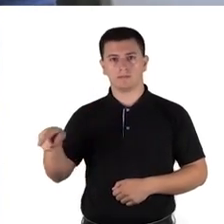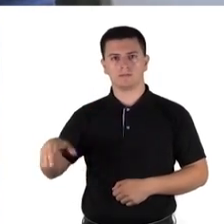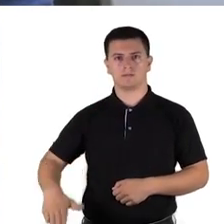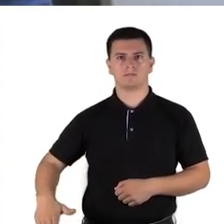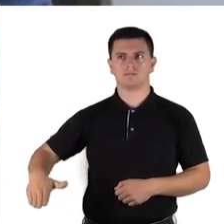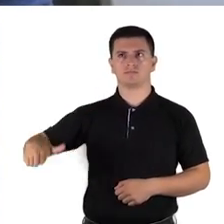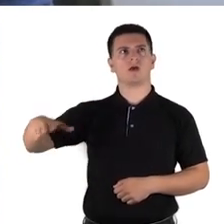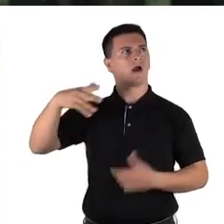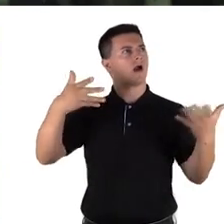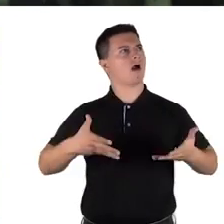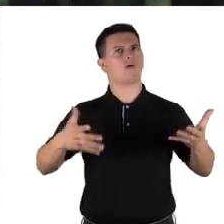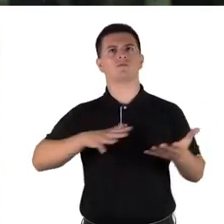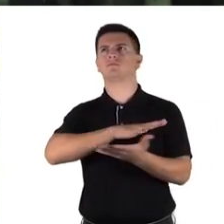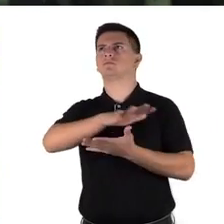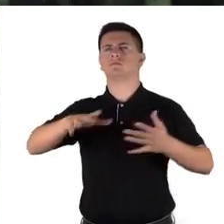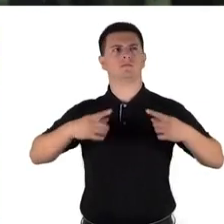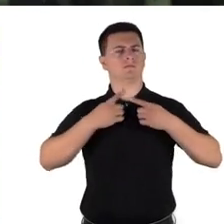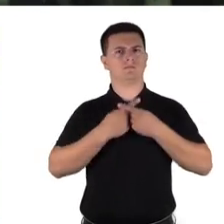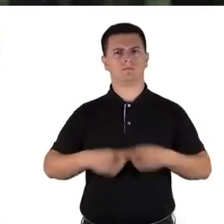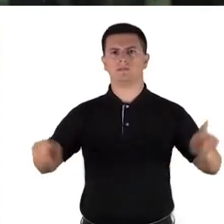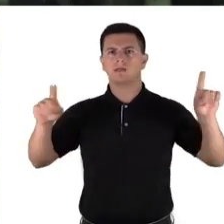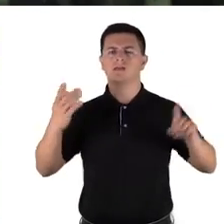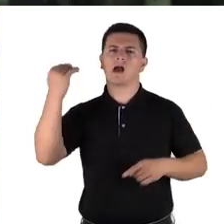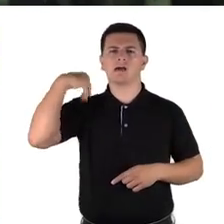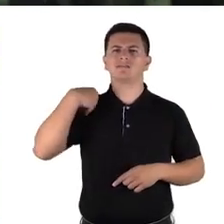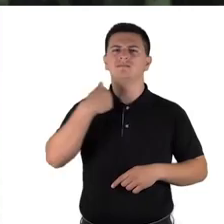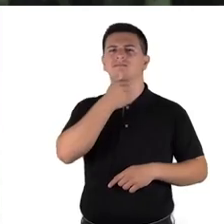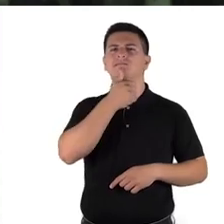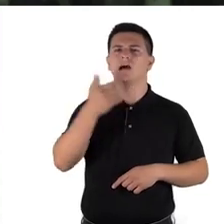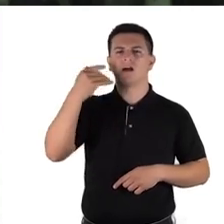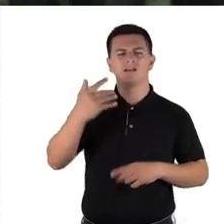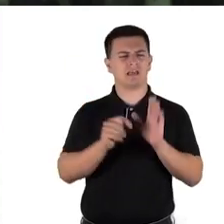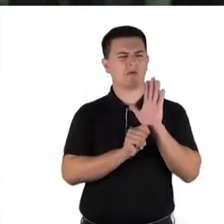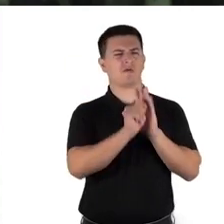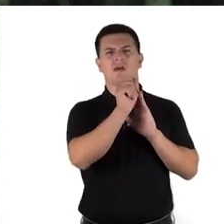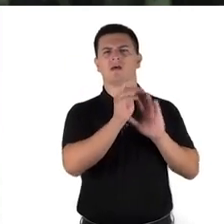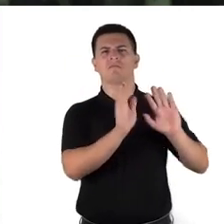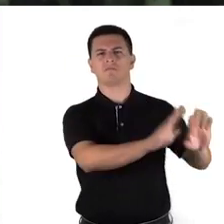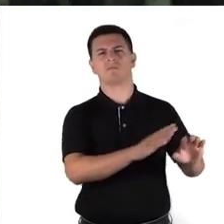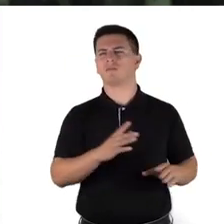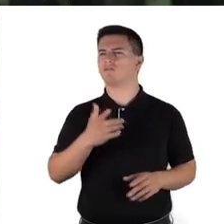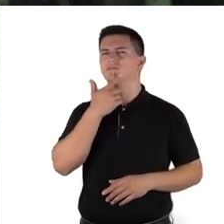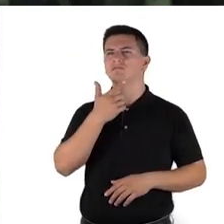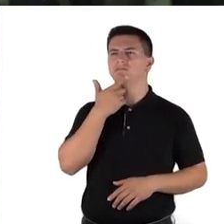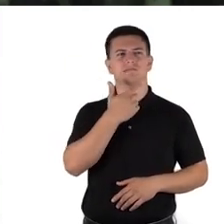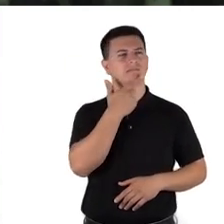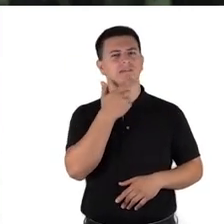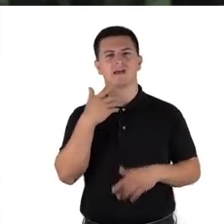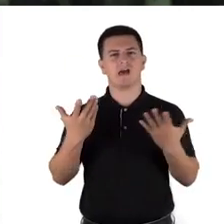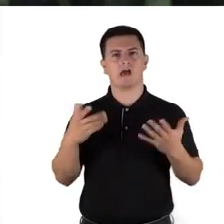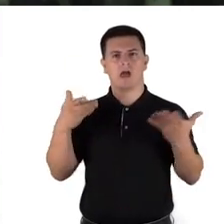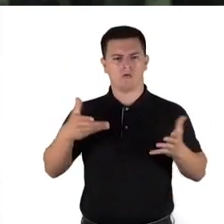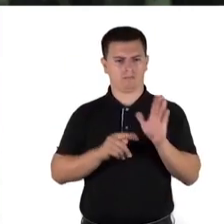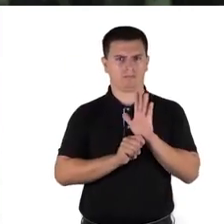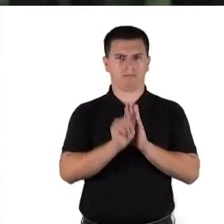mucho todavía. Así mismo es. Obviamente, los niños están creciendo de una generación muy distinta a la nuestra, donde quizás la nuestra era como más básico, no había